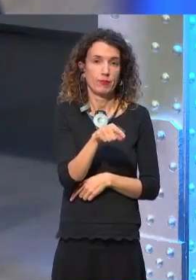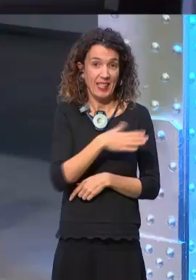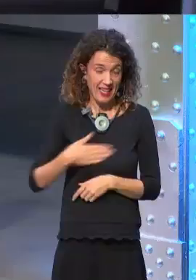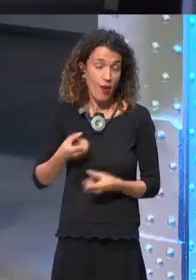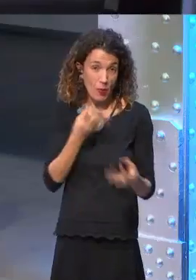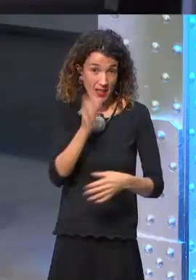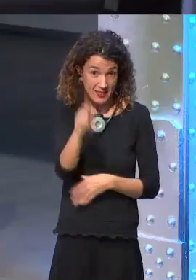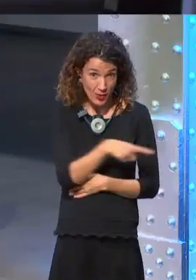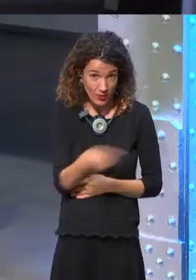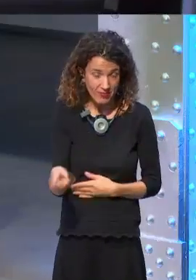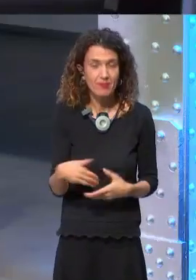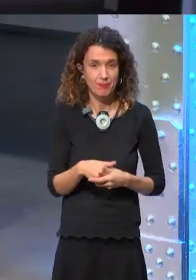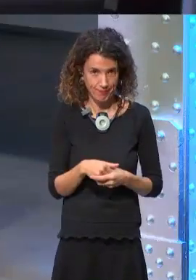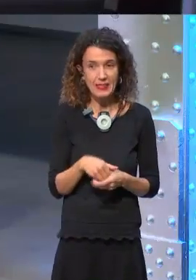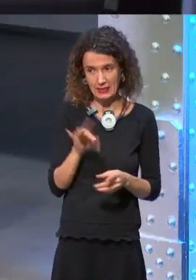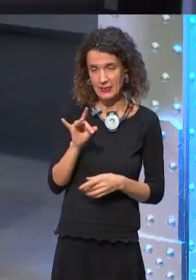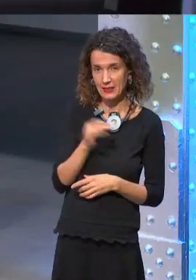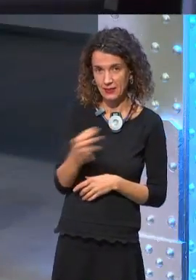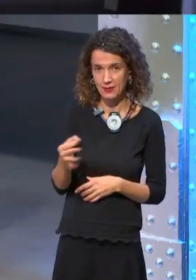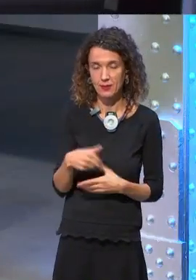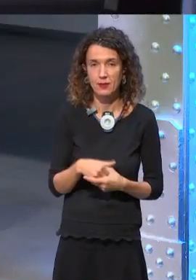que comentara, ¿no? Correcto, sí, sí.